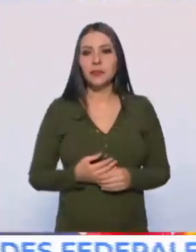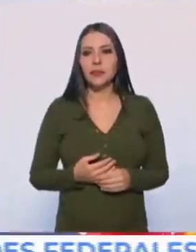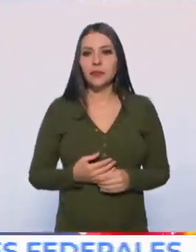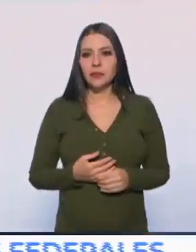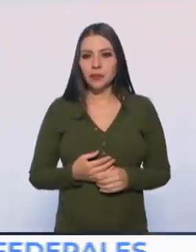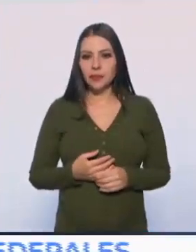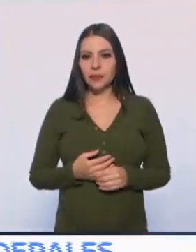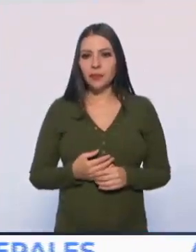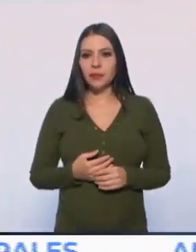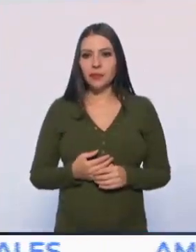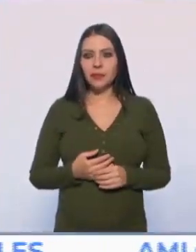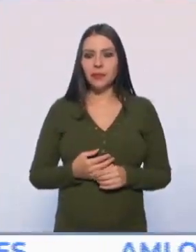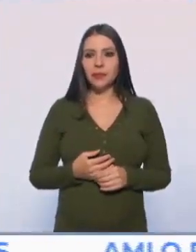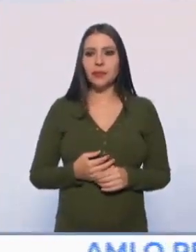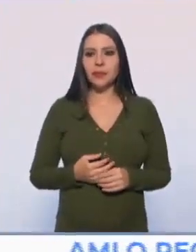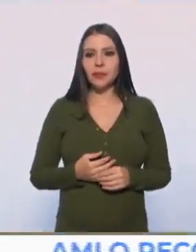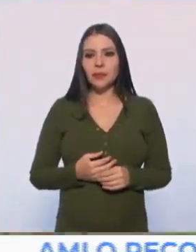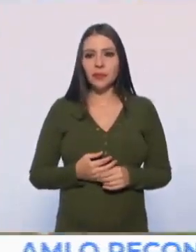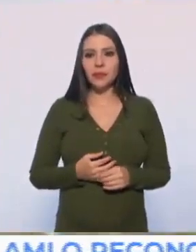se sintiera cómoda.